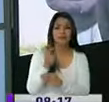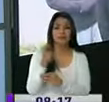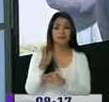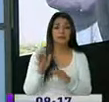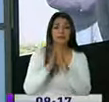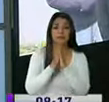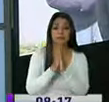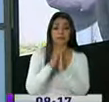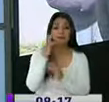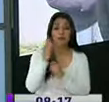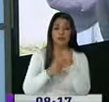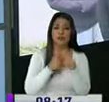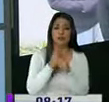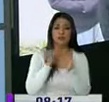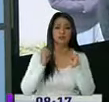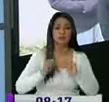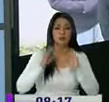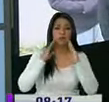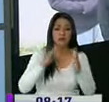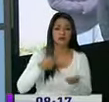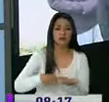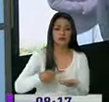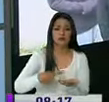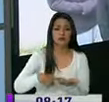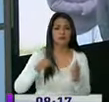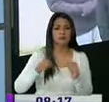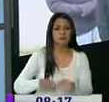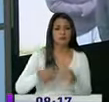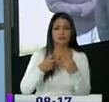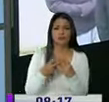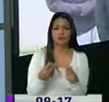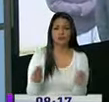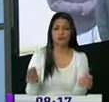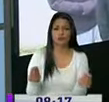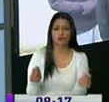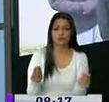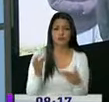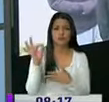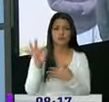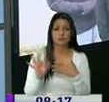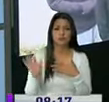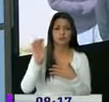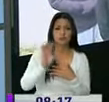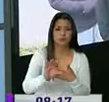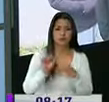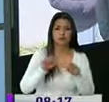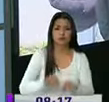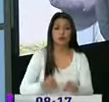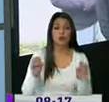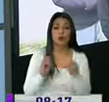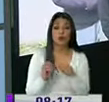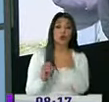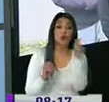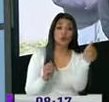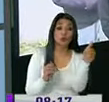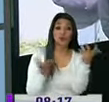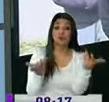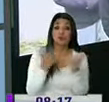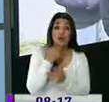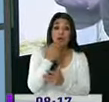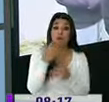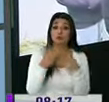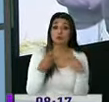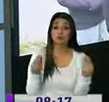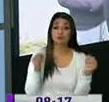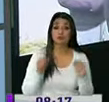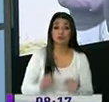la petición casi 20 años, analicen el tema y puedan hacerlo de a través de un presupuesto participativo, y si no, de alguna otra manera, para que